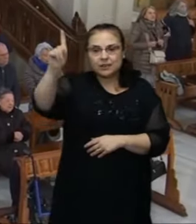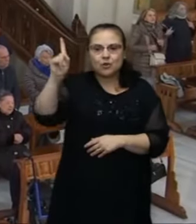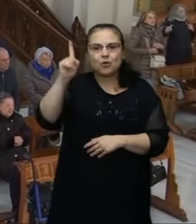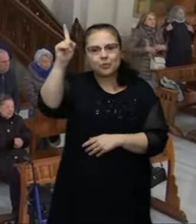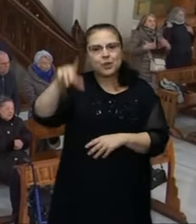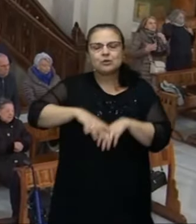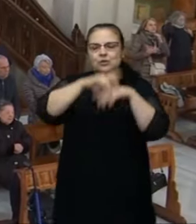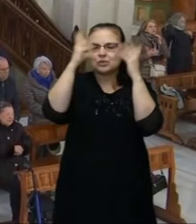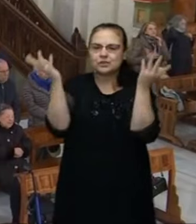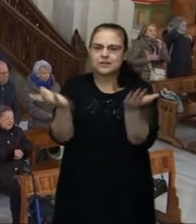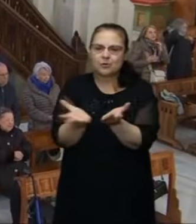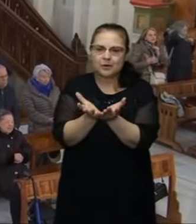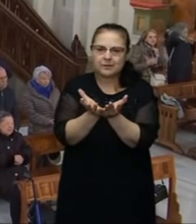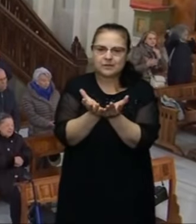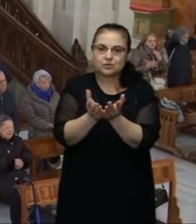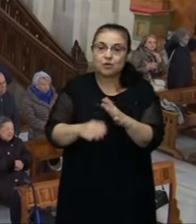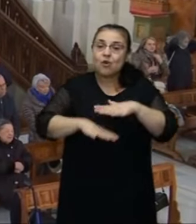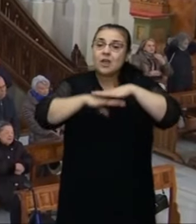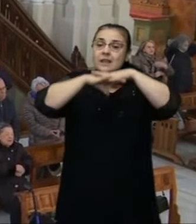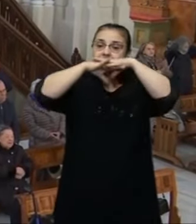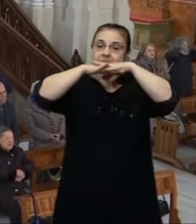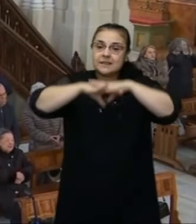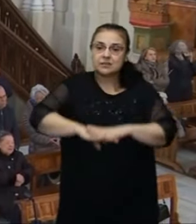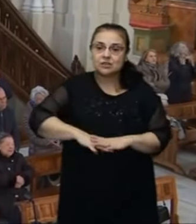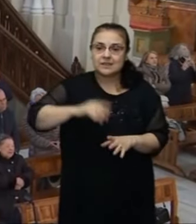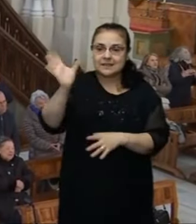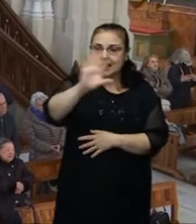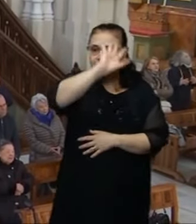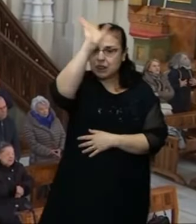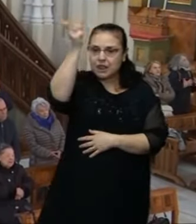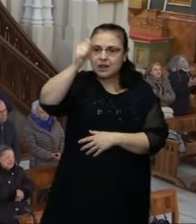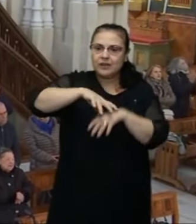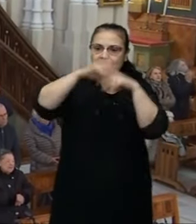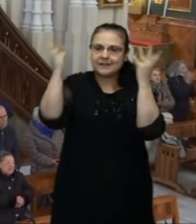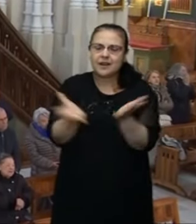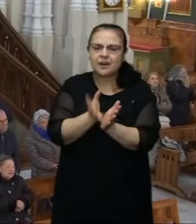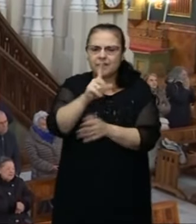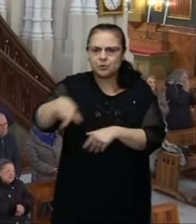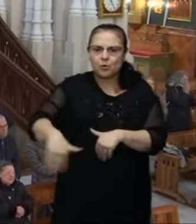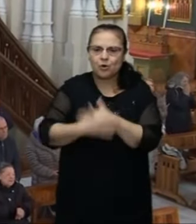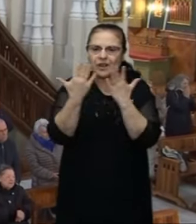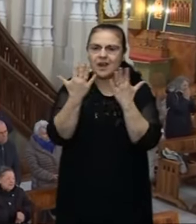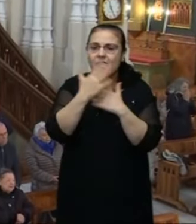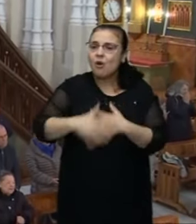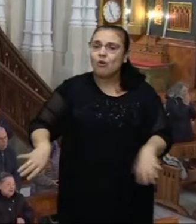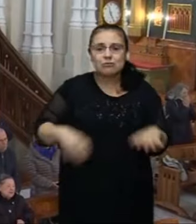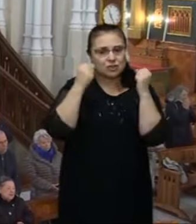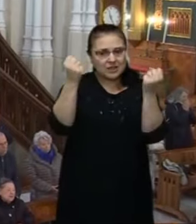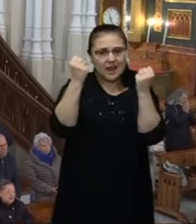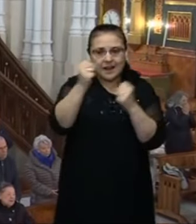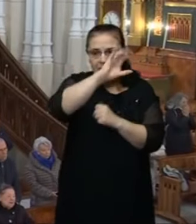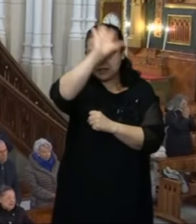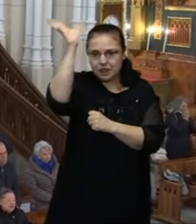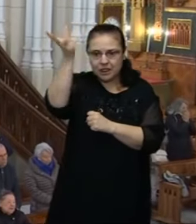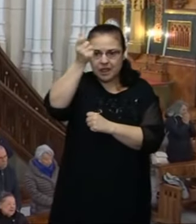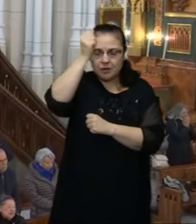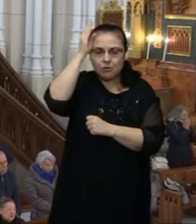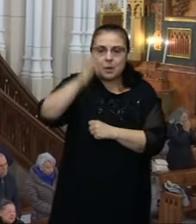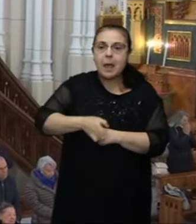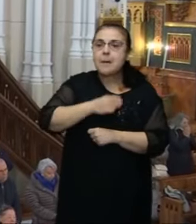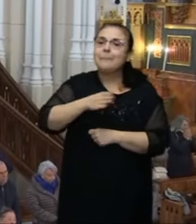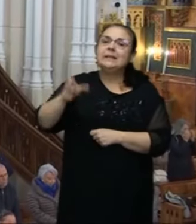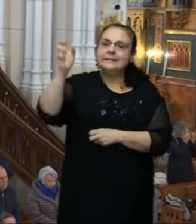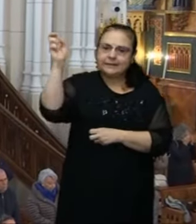el Señor, Dios del universo. Llenos están el cielo y la tierra de tu gloria. Hosanna en el